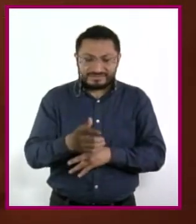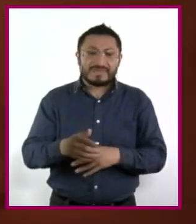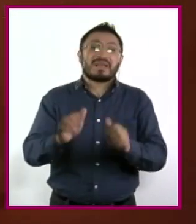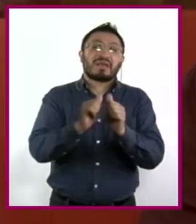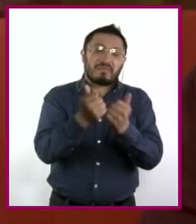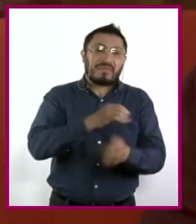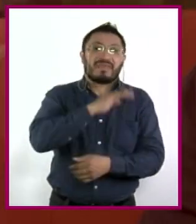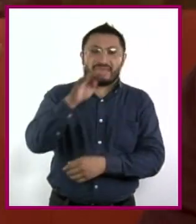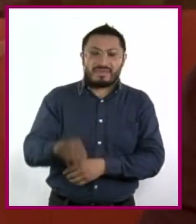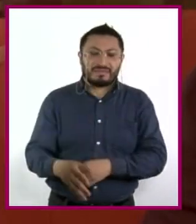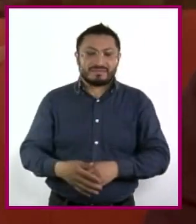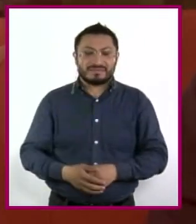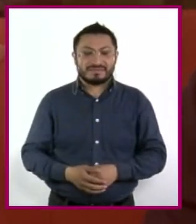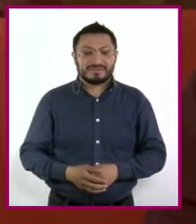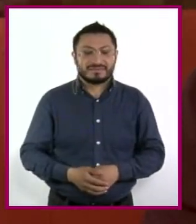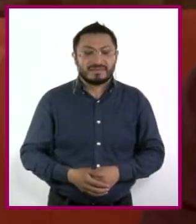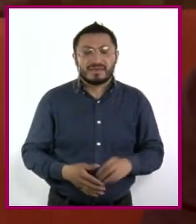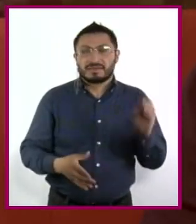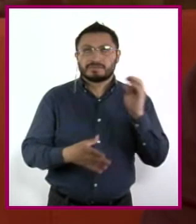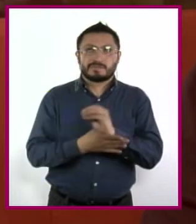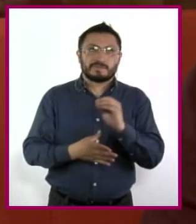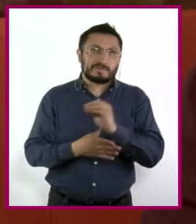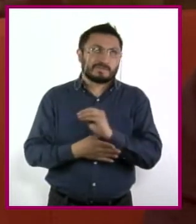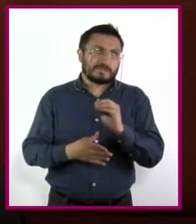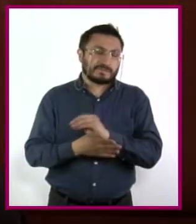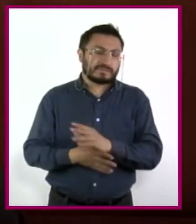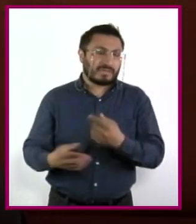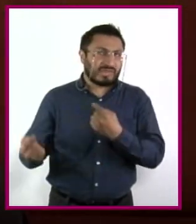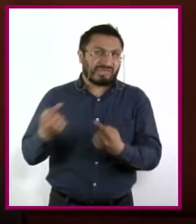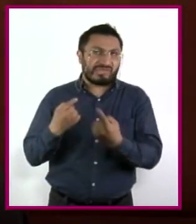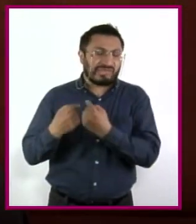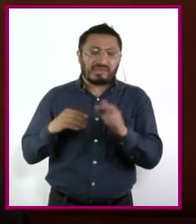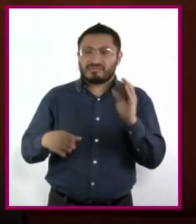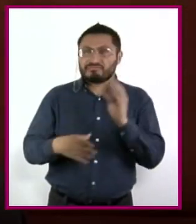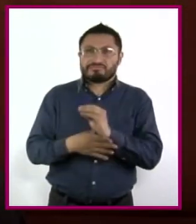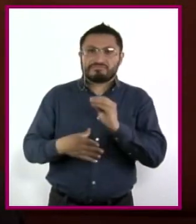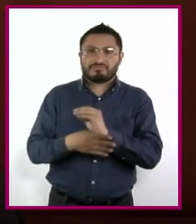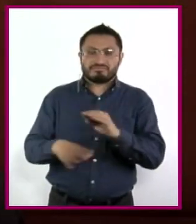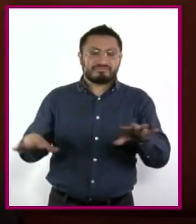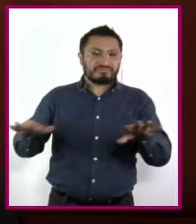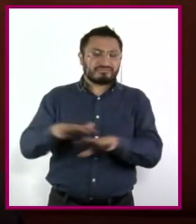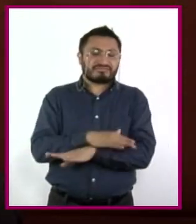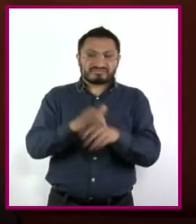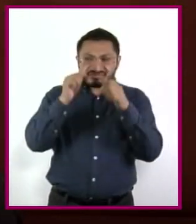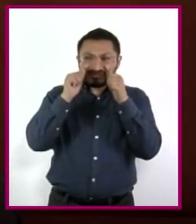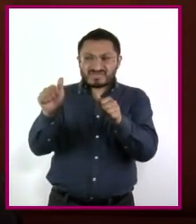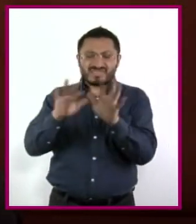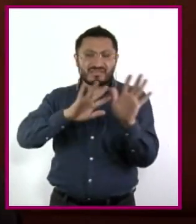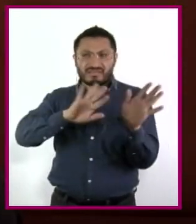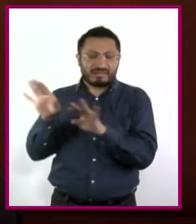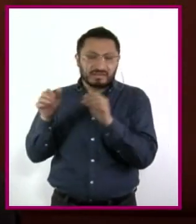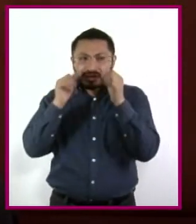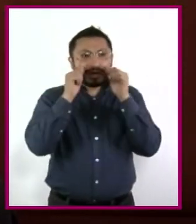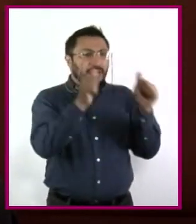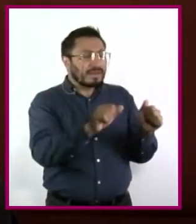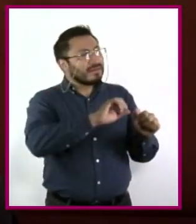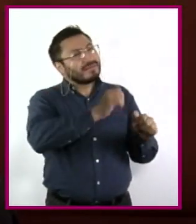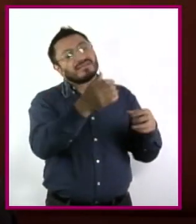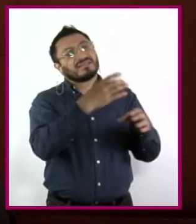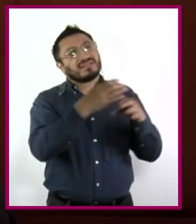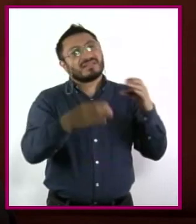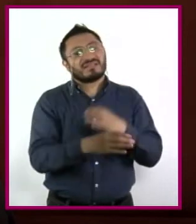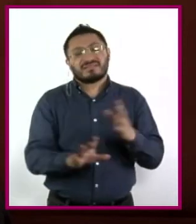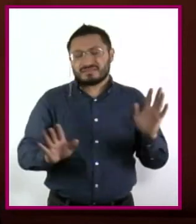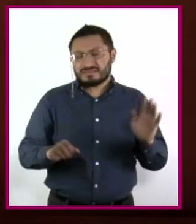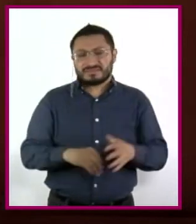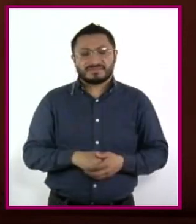muerto. Haré caso omiso de tus provocaciones, o sea que cambiaré el foco de mi atención para que no me generes irritación y